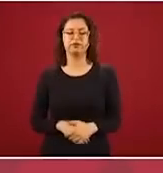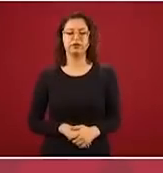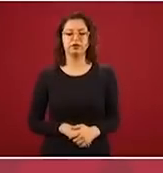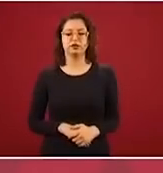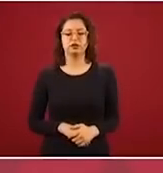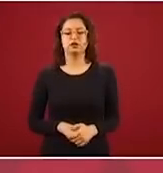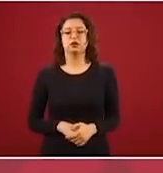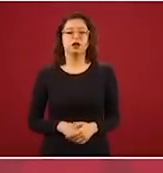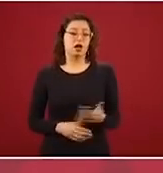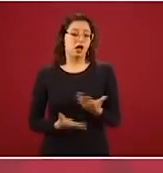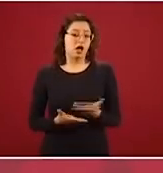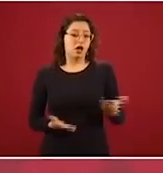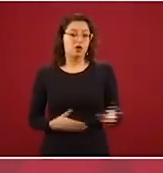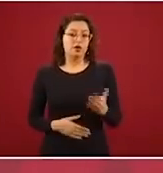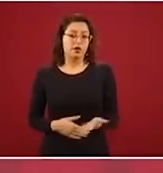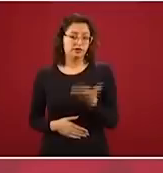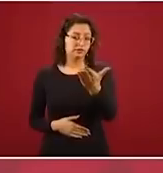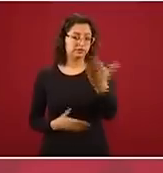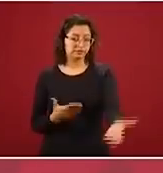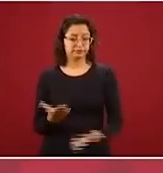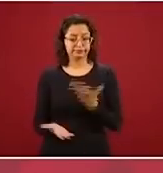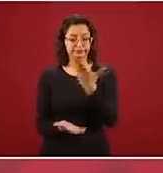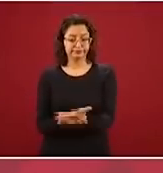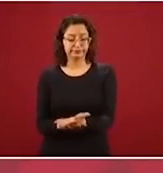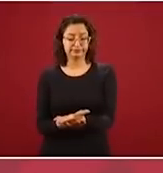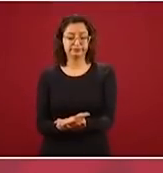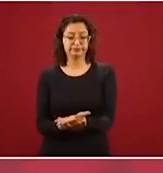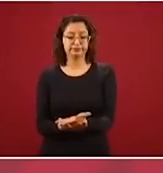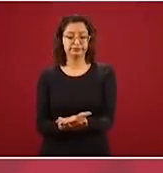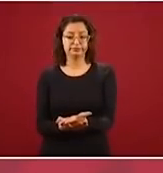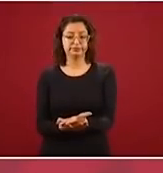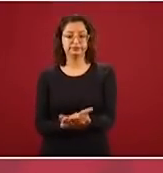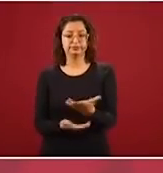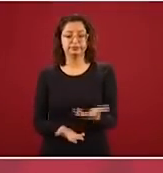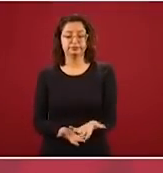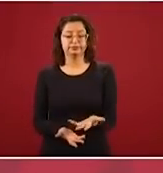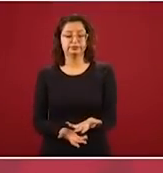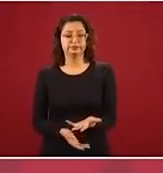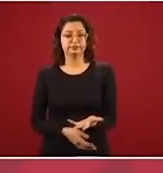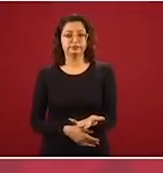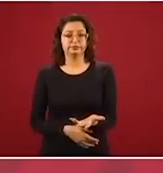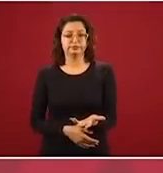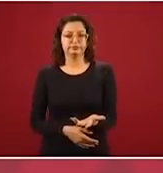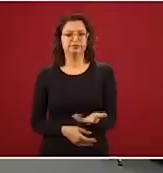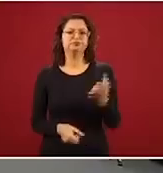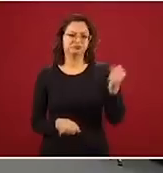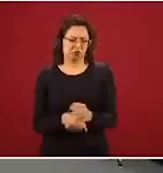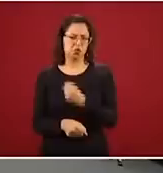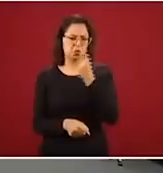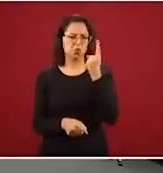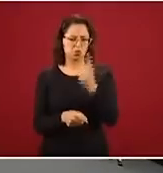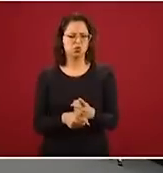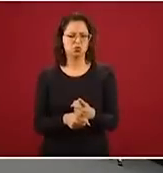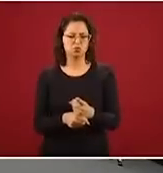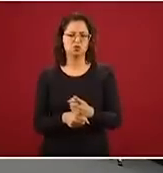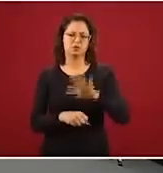Con lo que nos estás planteando, nos das la oportunidad